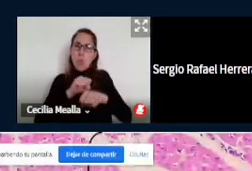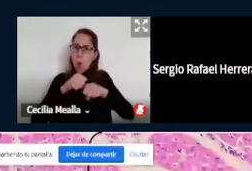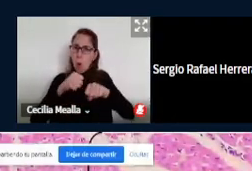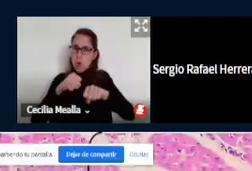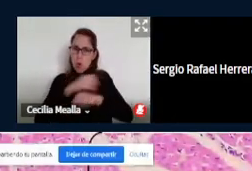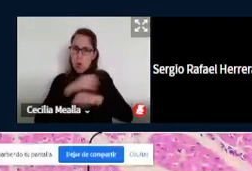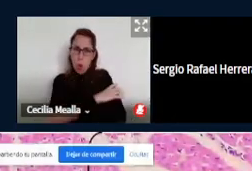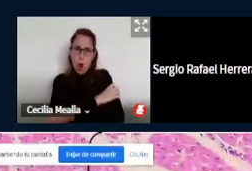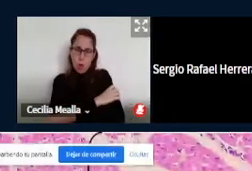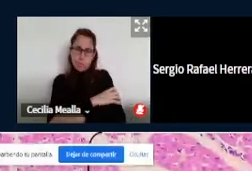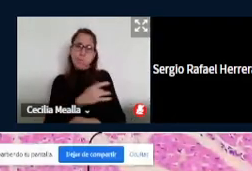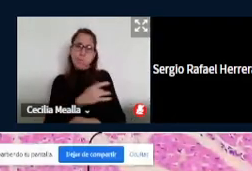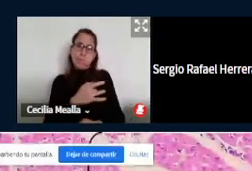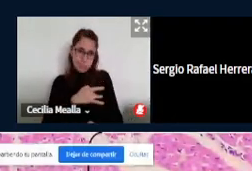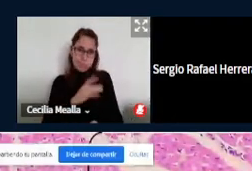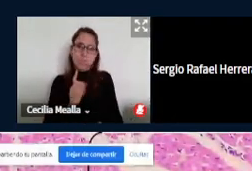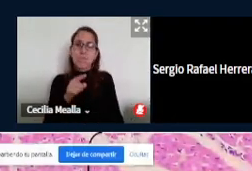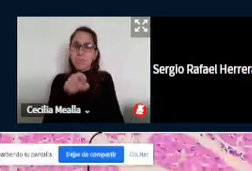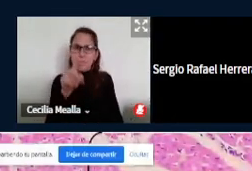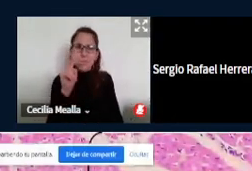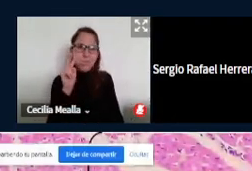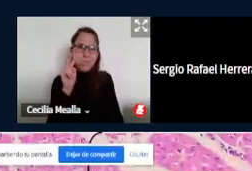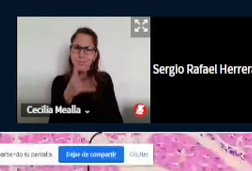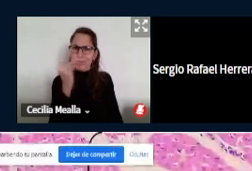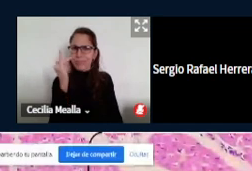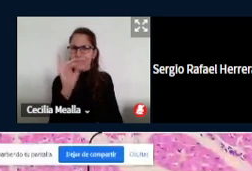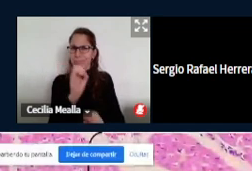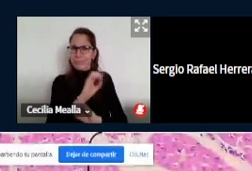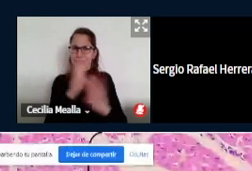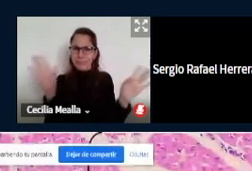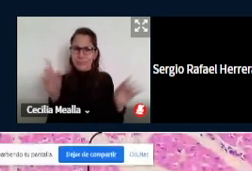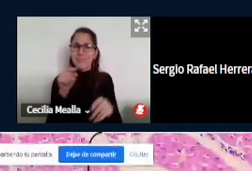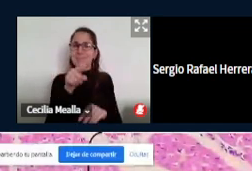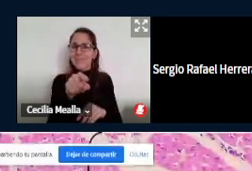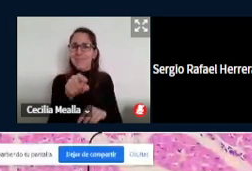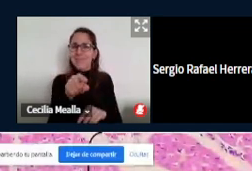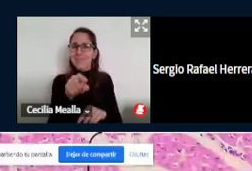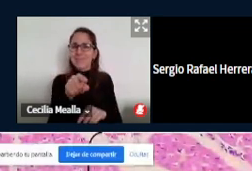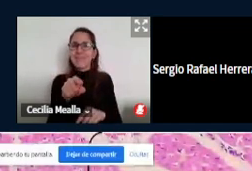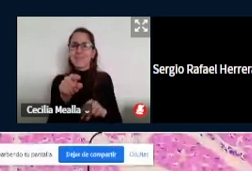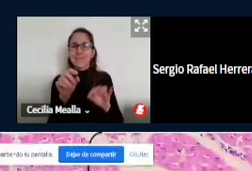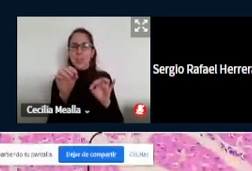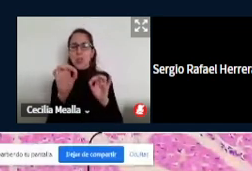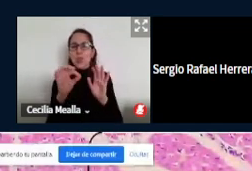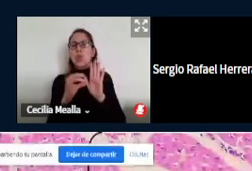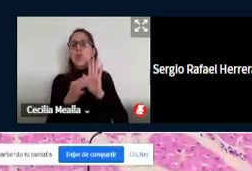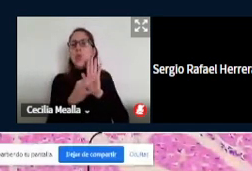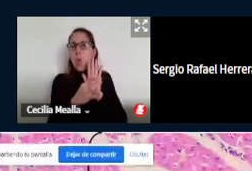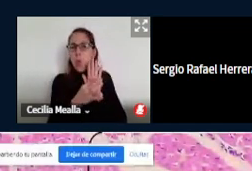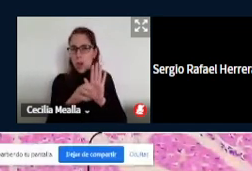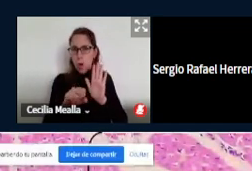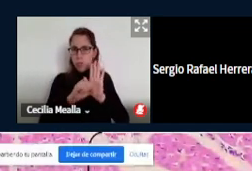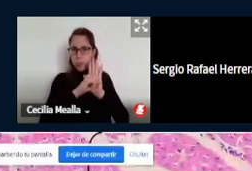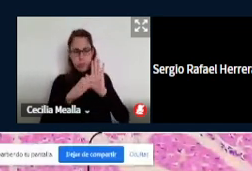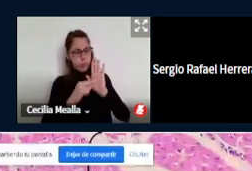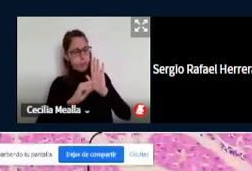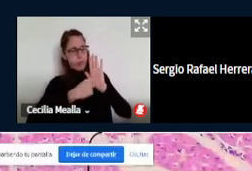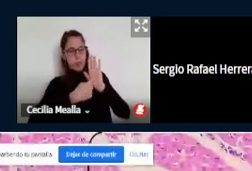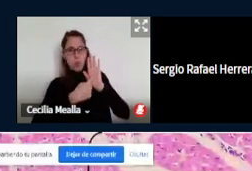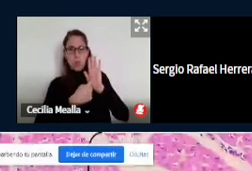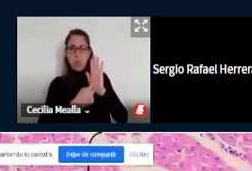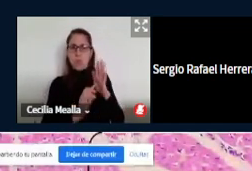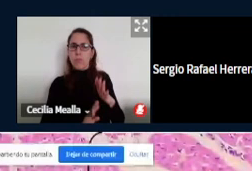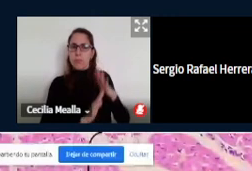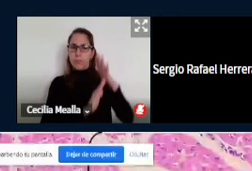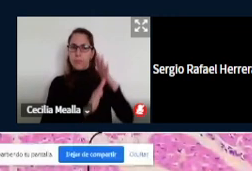repasamos. Acuérdense, acá se ve perfecto la disposición del núcleo central,